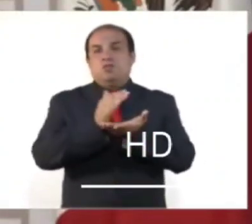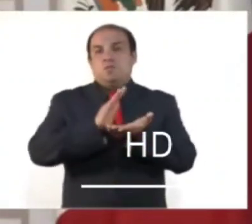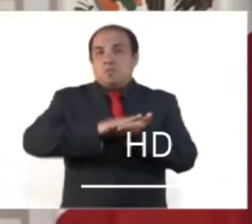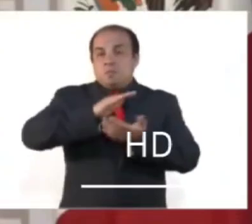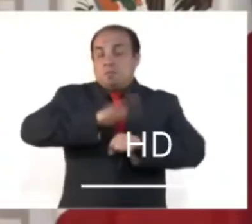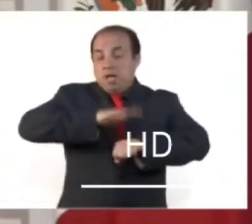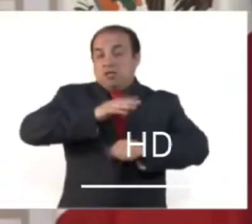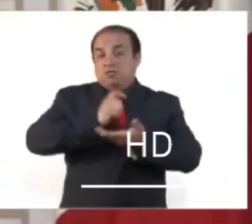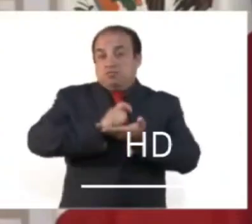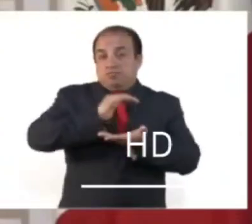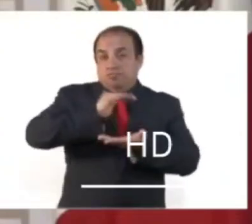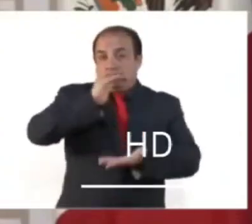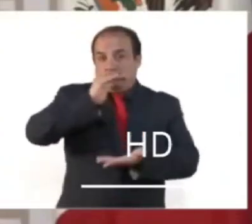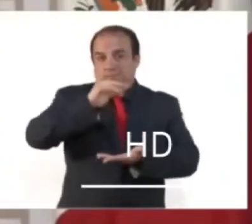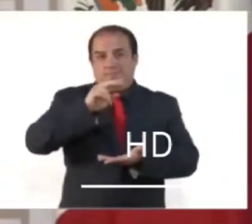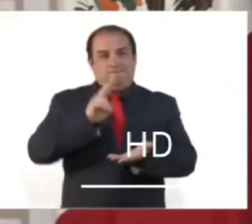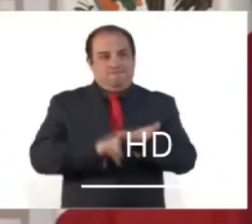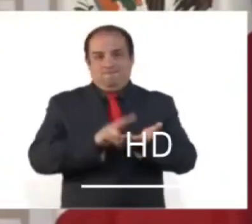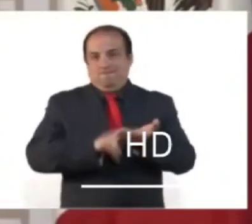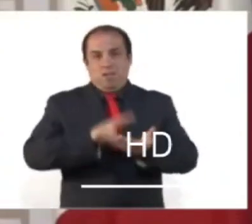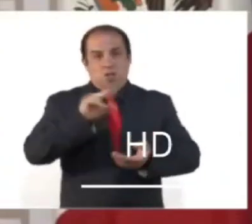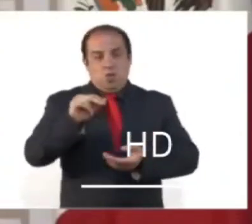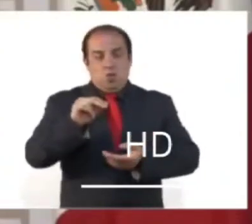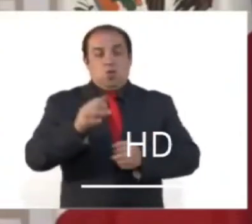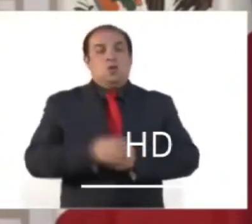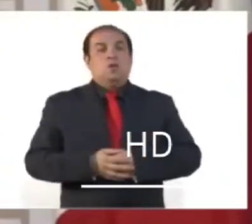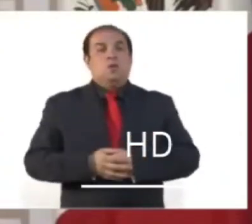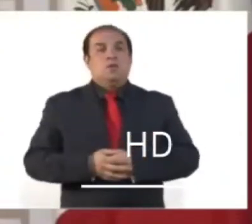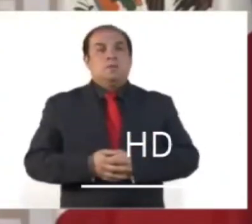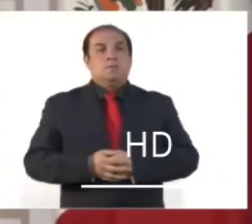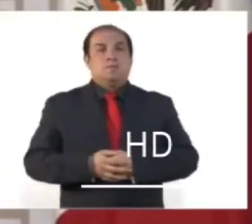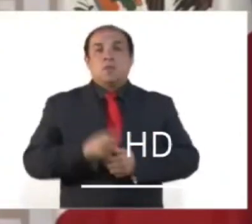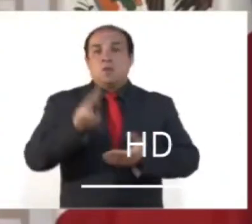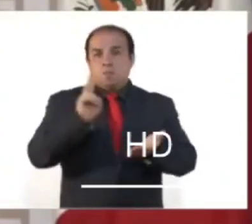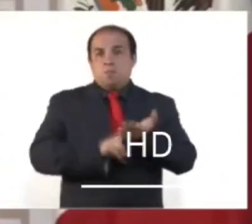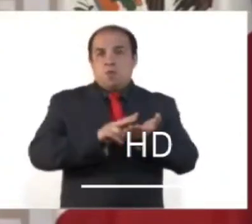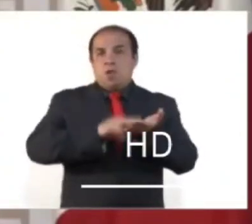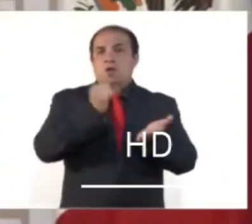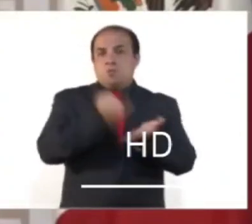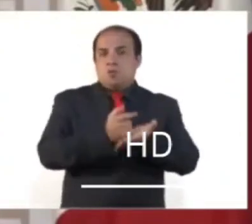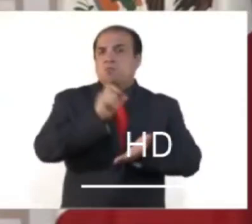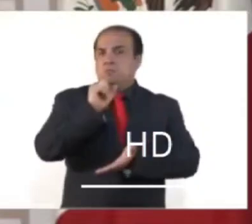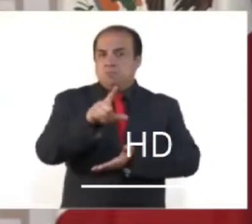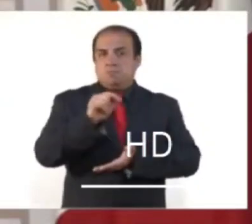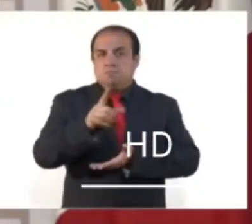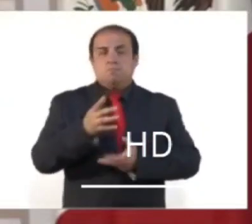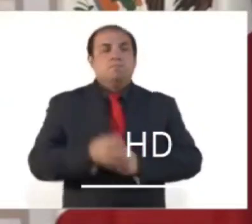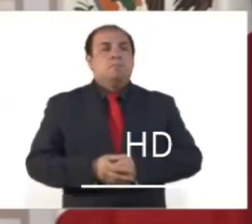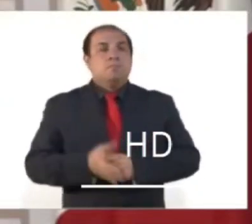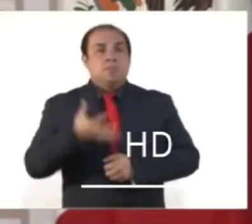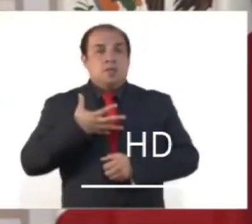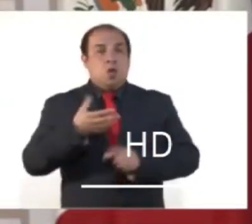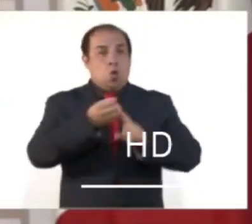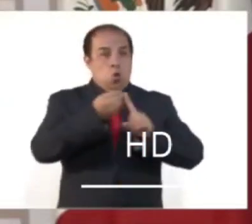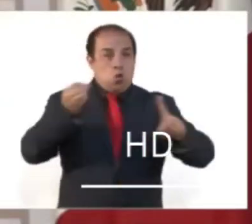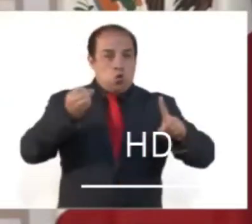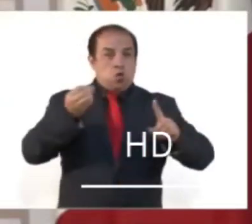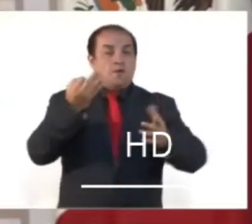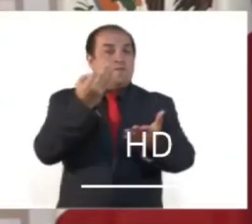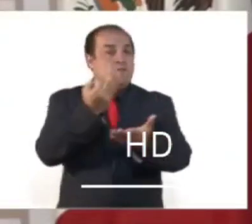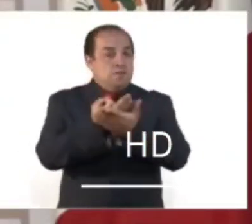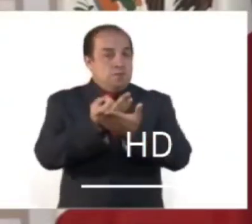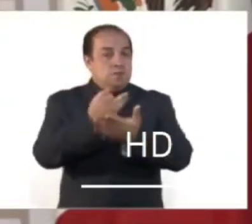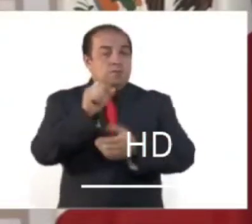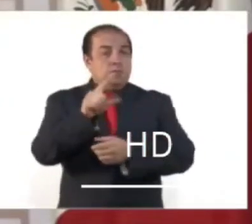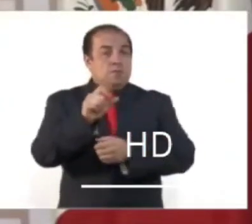impuestos, sino que las tasas impositivas son las mismas, lo cual ayuda a la estabilidad fiscal y a